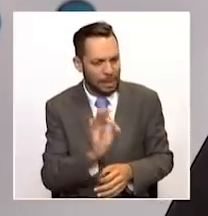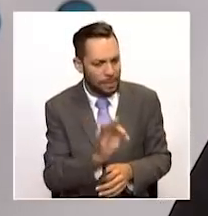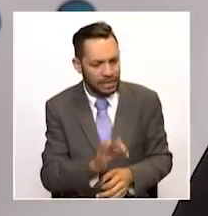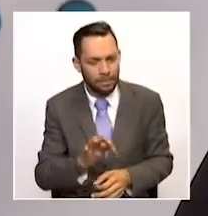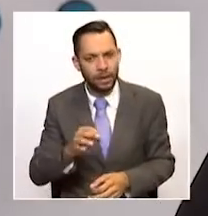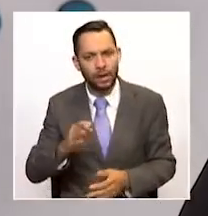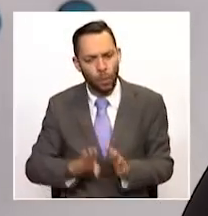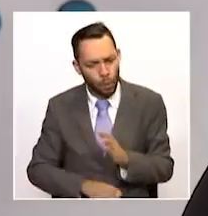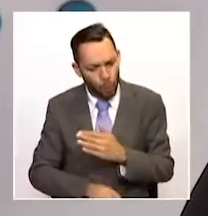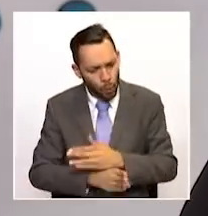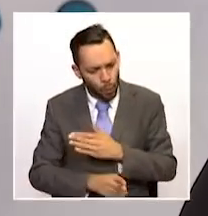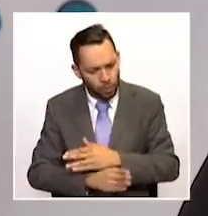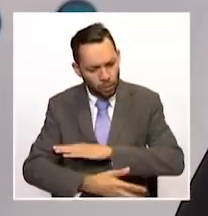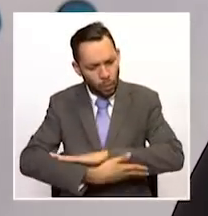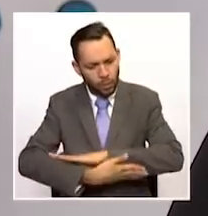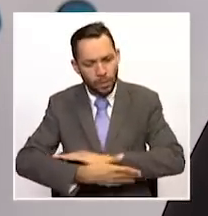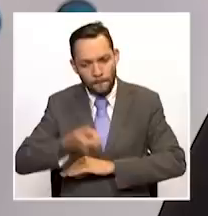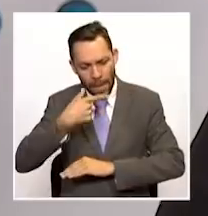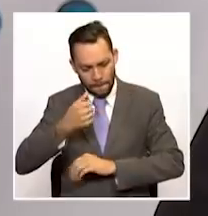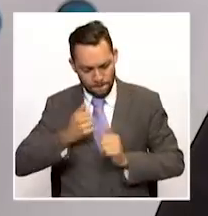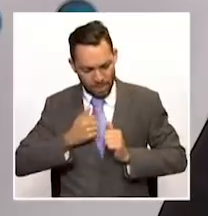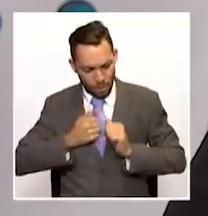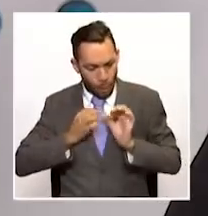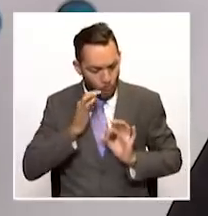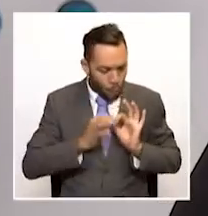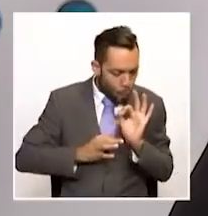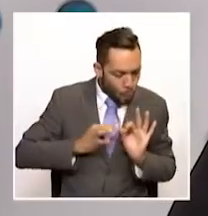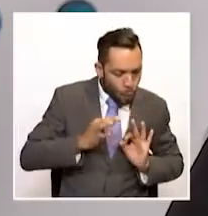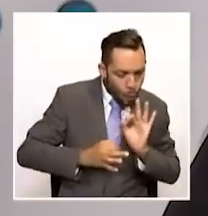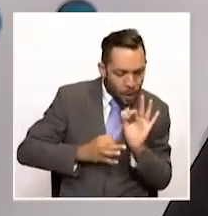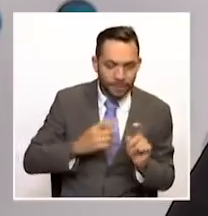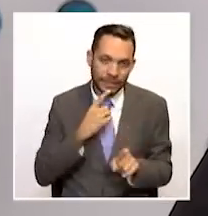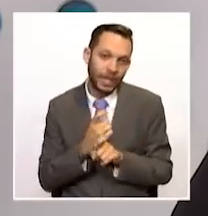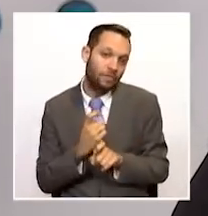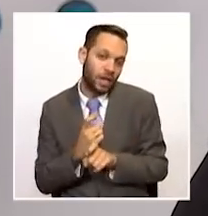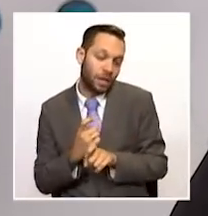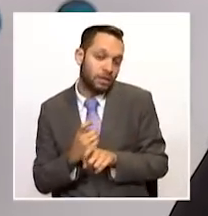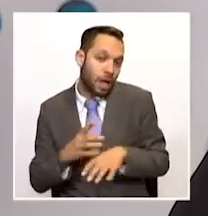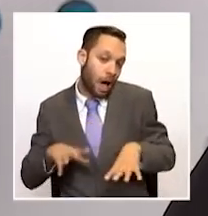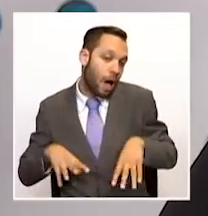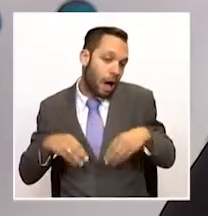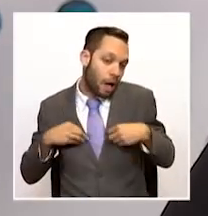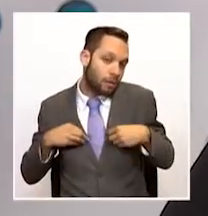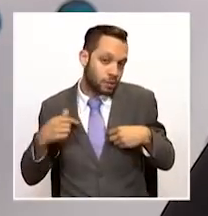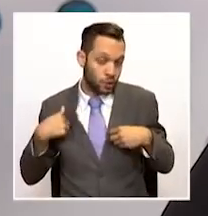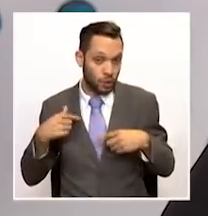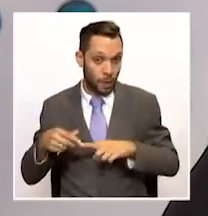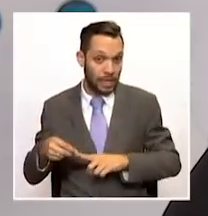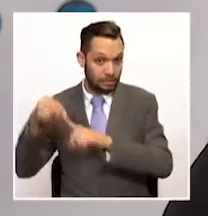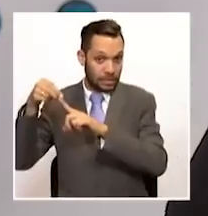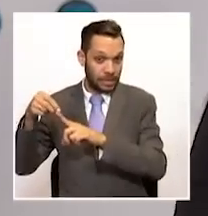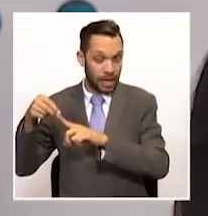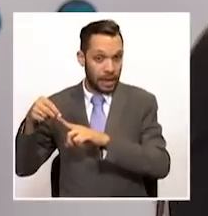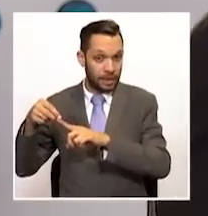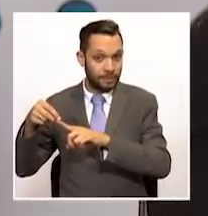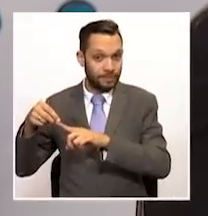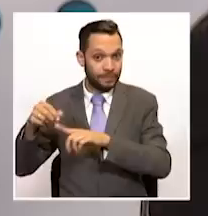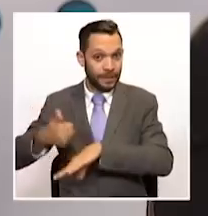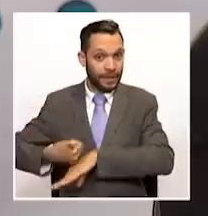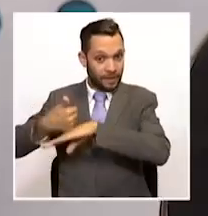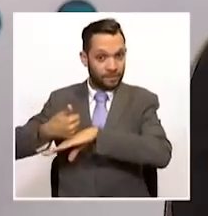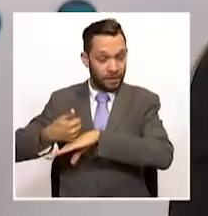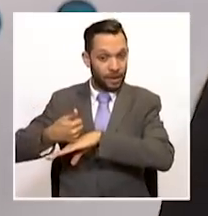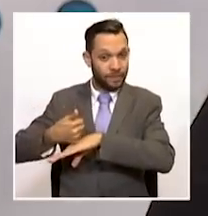medicamentos y estar como al cuidado es difícil un diagnóstico como estos yo soy especialista en gerencia educativa y tuve la oportunidad